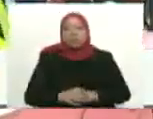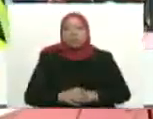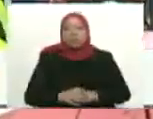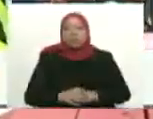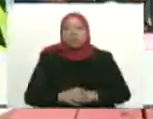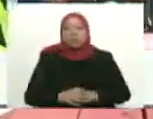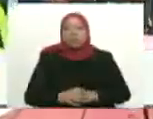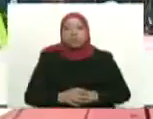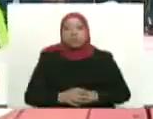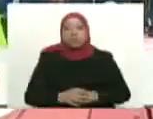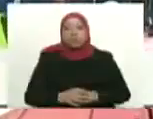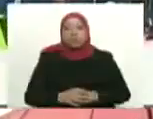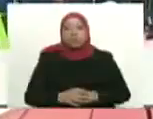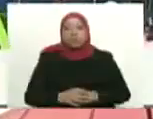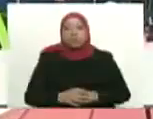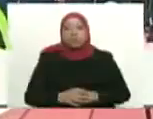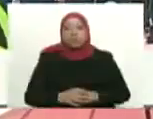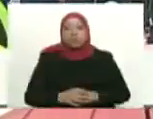una